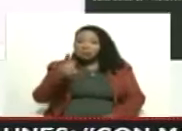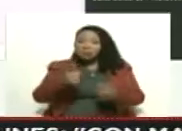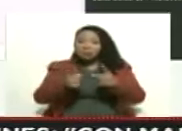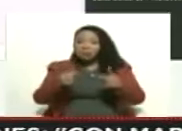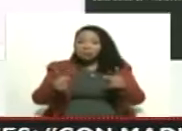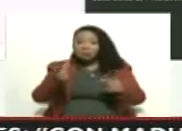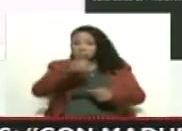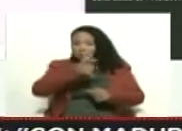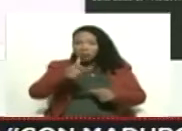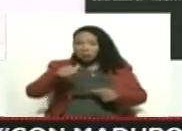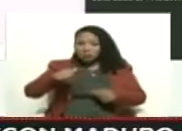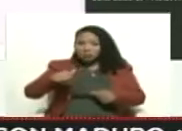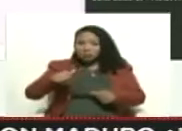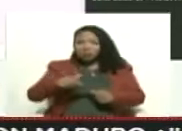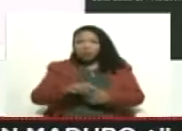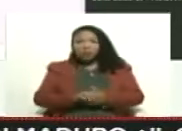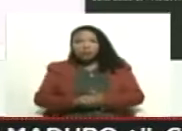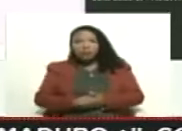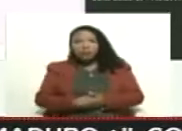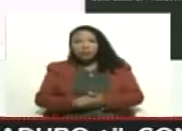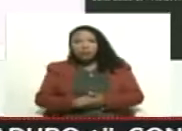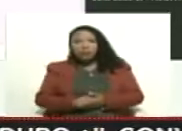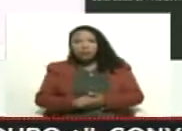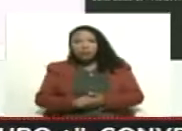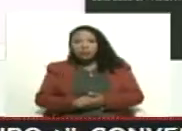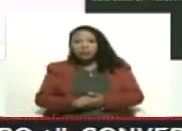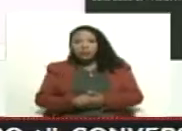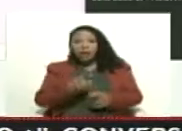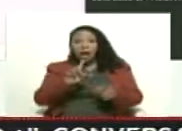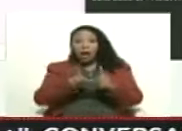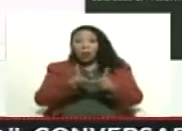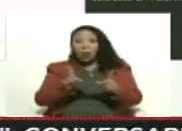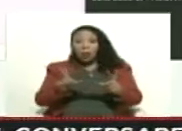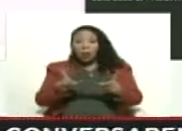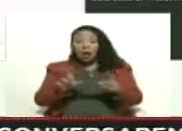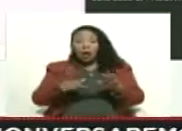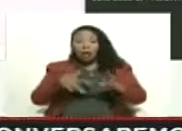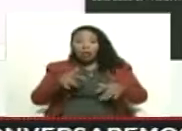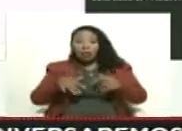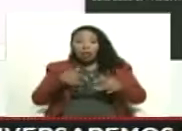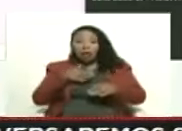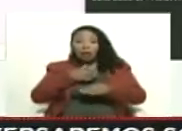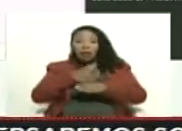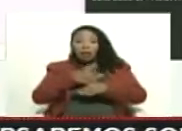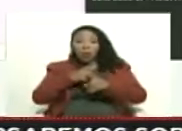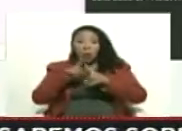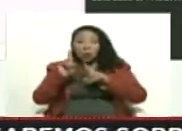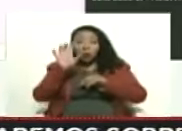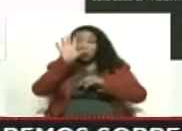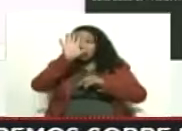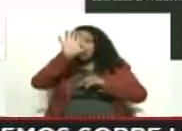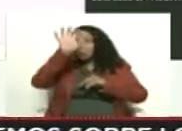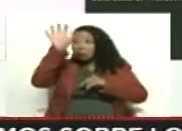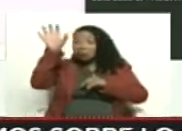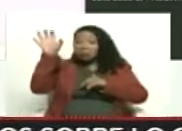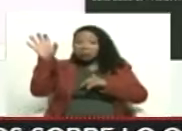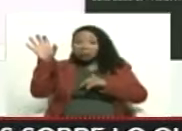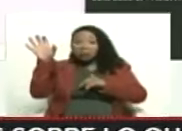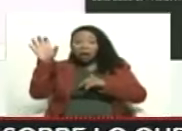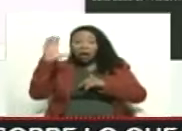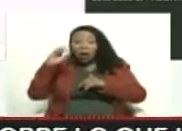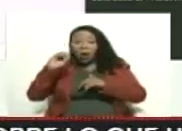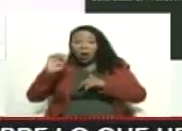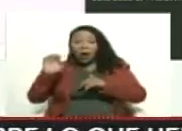decirlo rander cuando vamos algunas actividades con otros países bueno en la